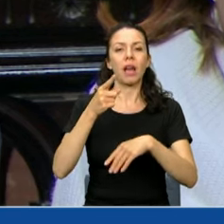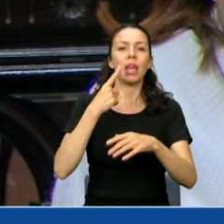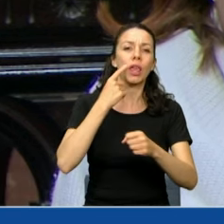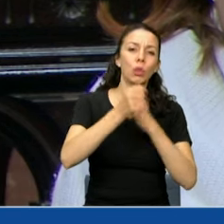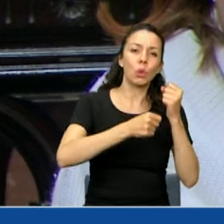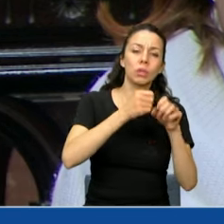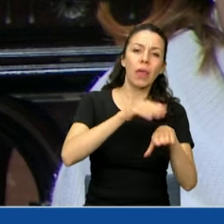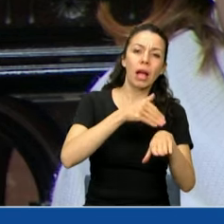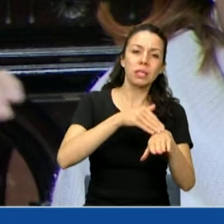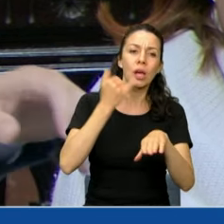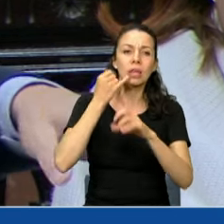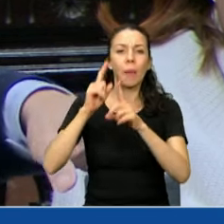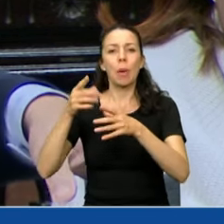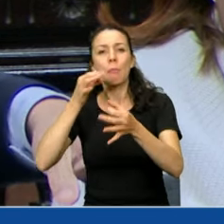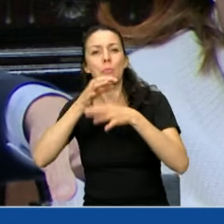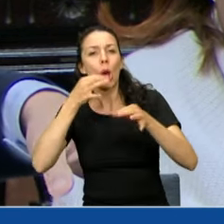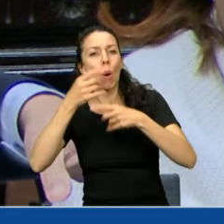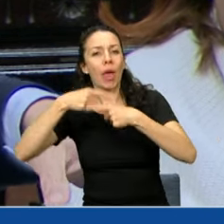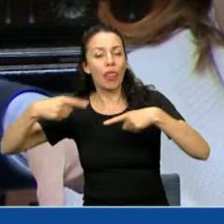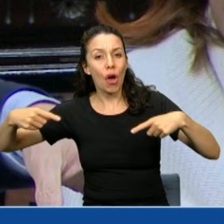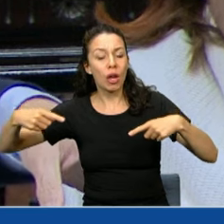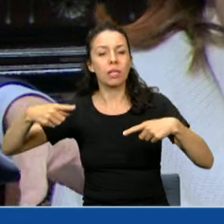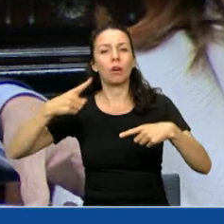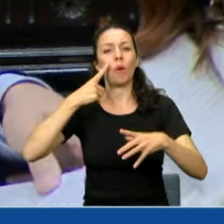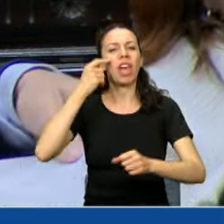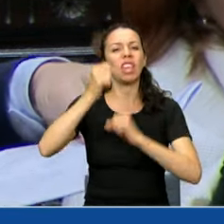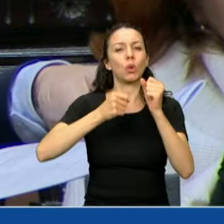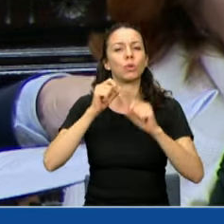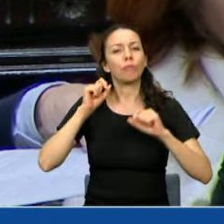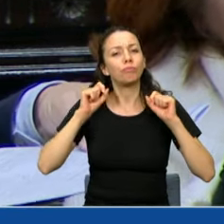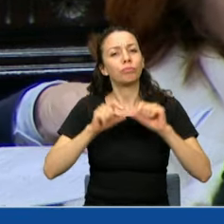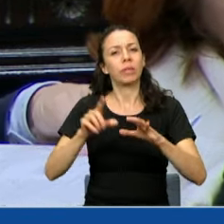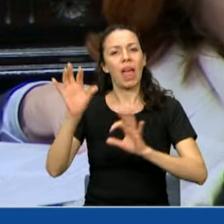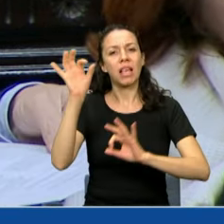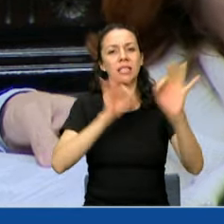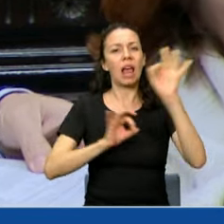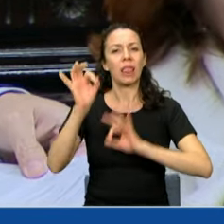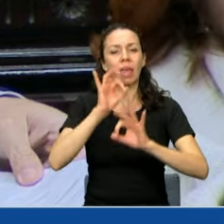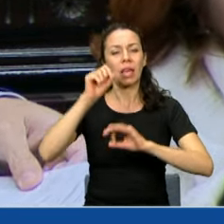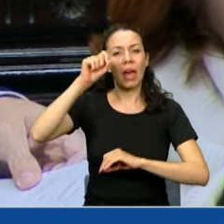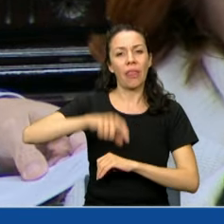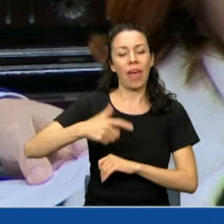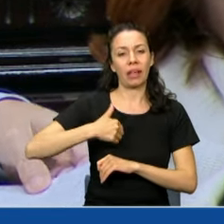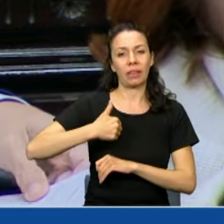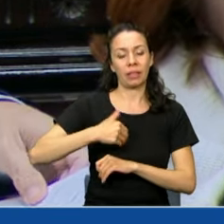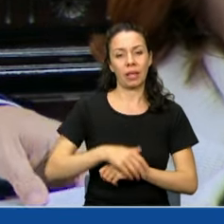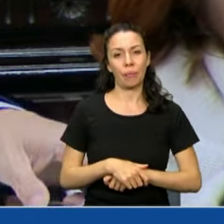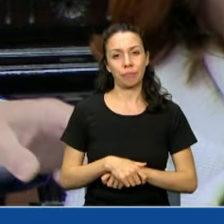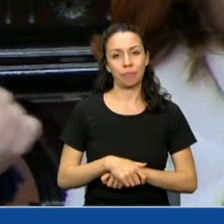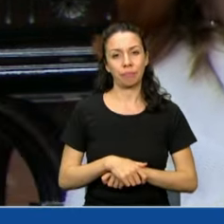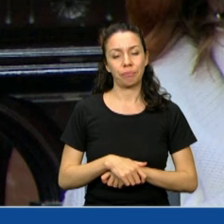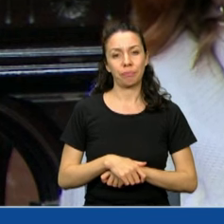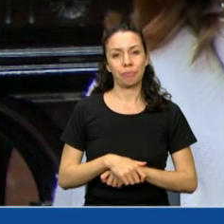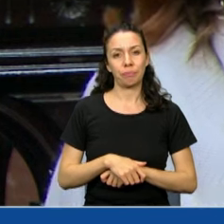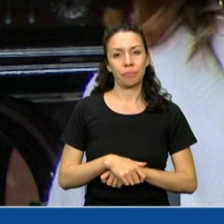sus proveedores como una industria estratégica en la República Argentina señor